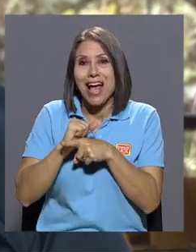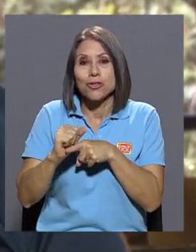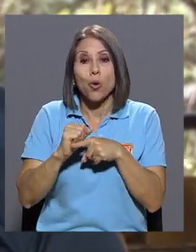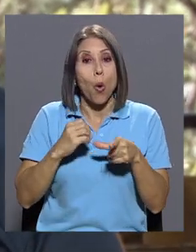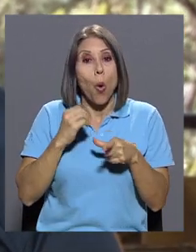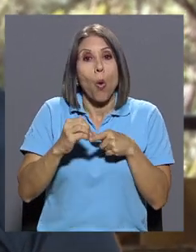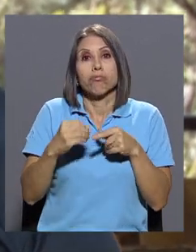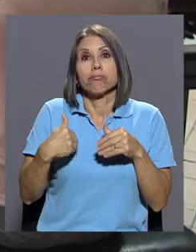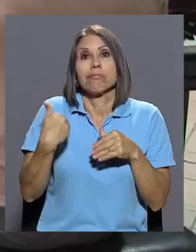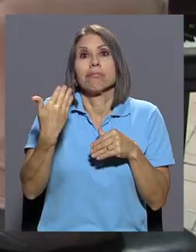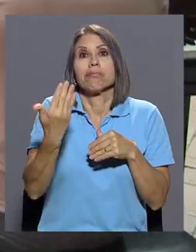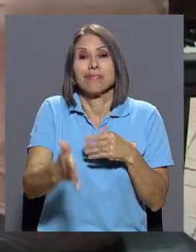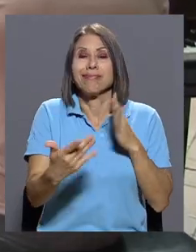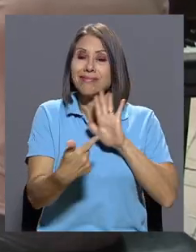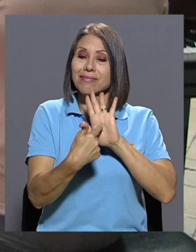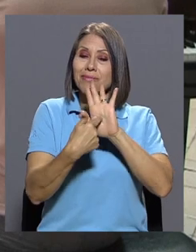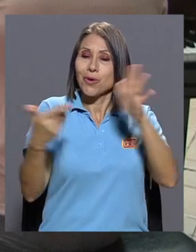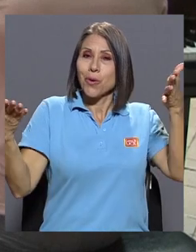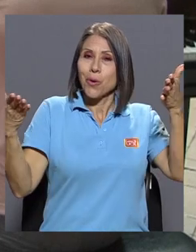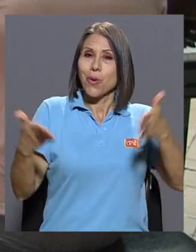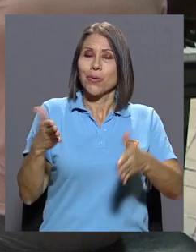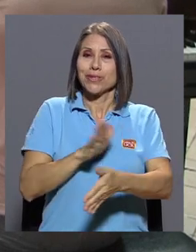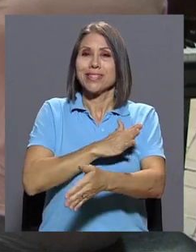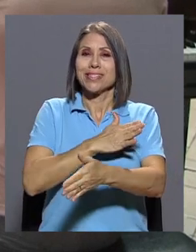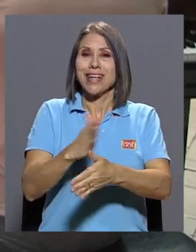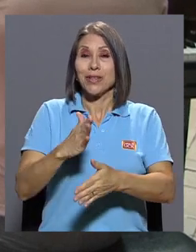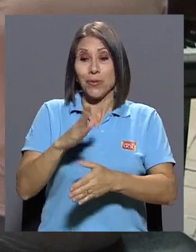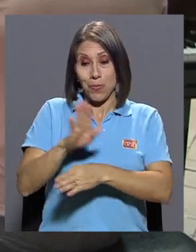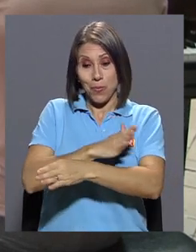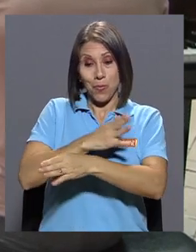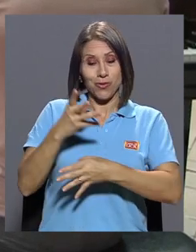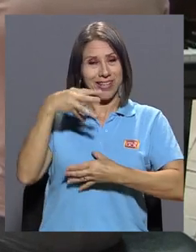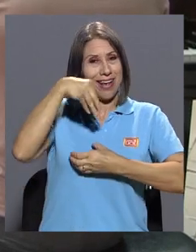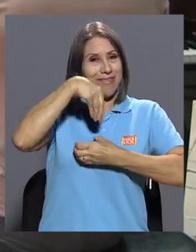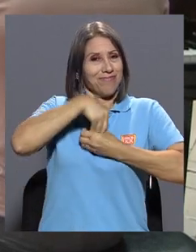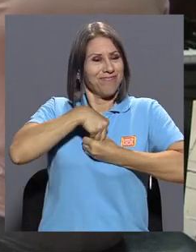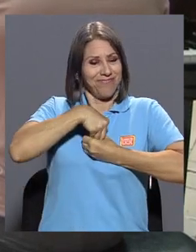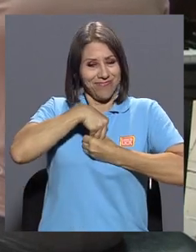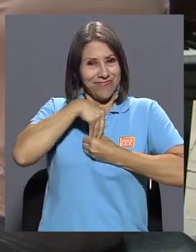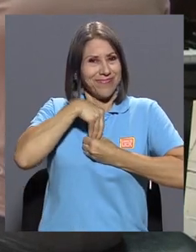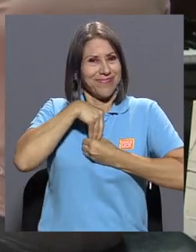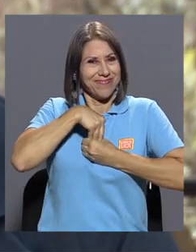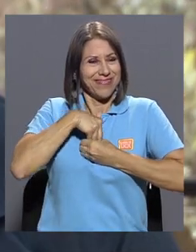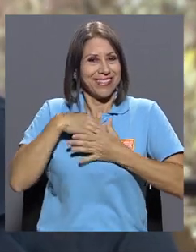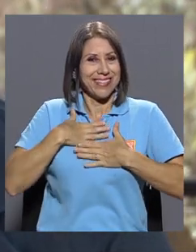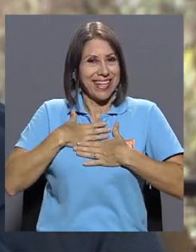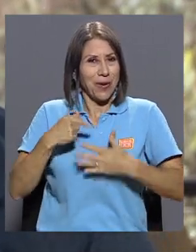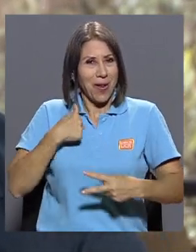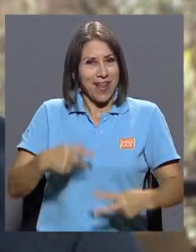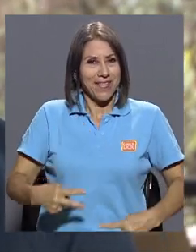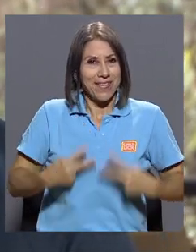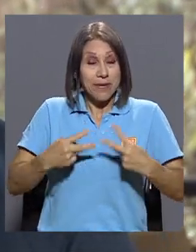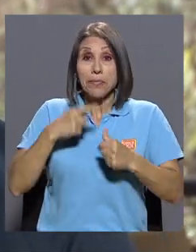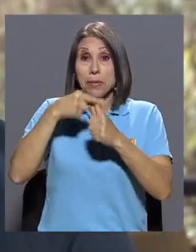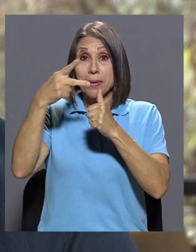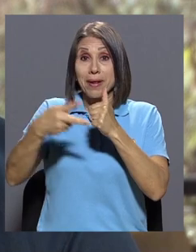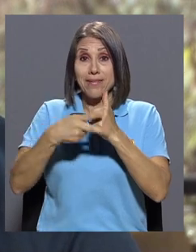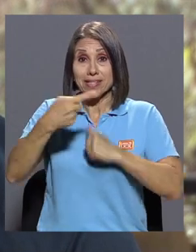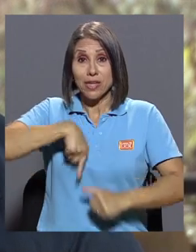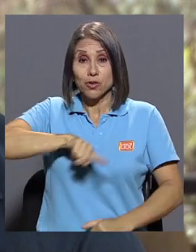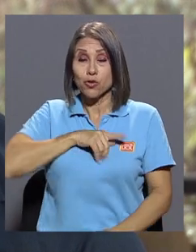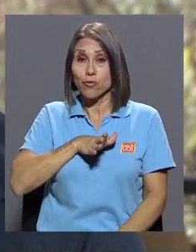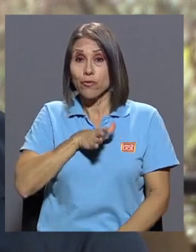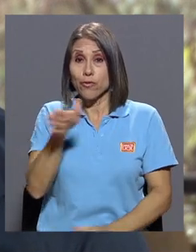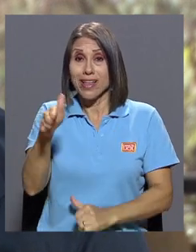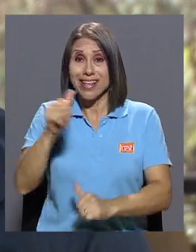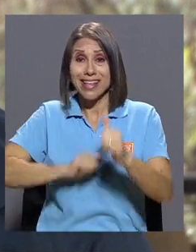viene un concierto. Yo vivo la música dentro de mí. Fue la primera vez que cantamos en el Teatro